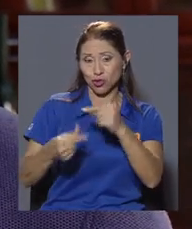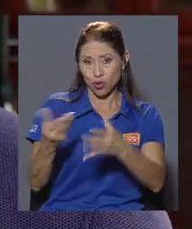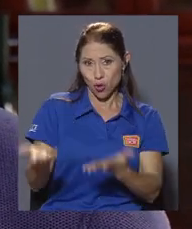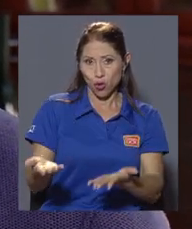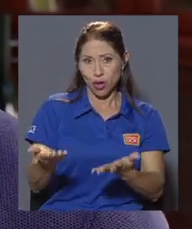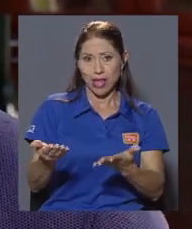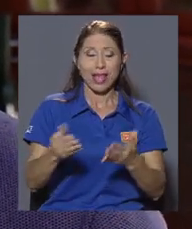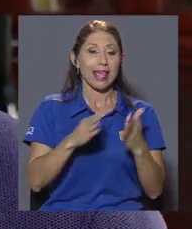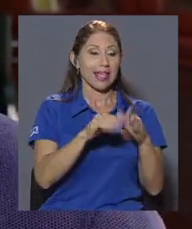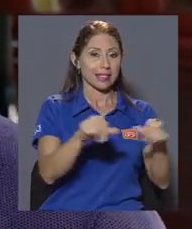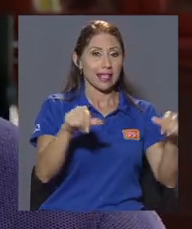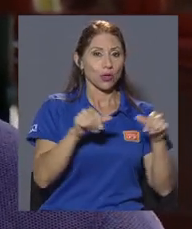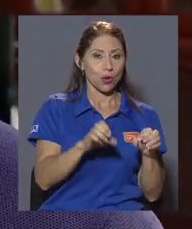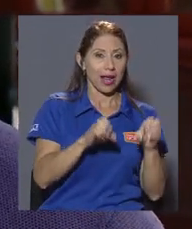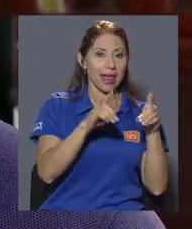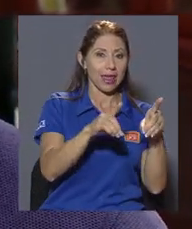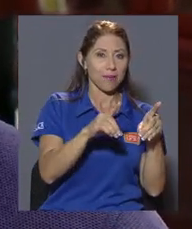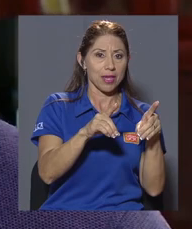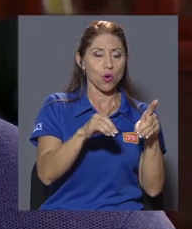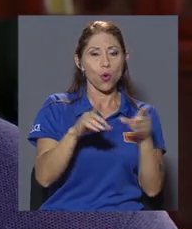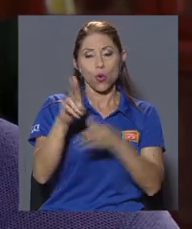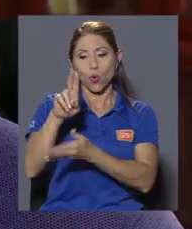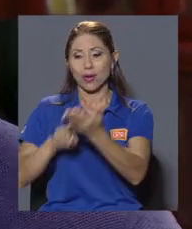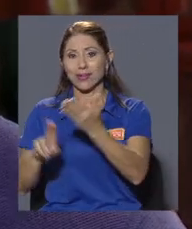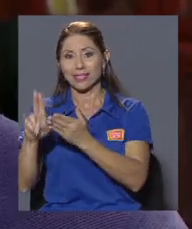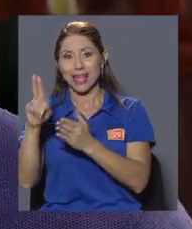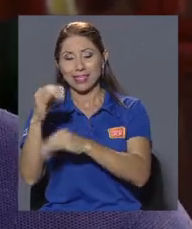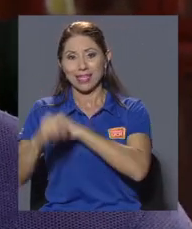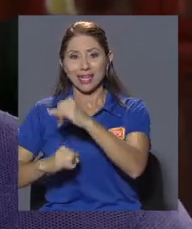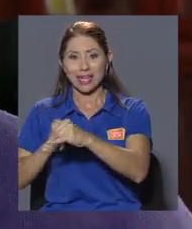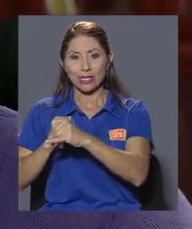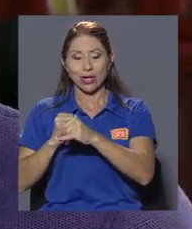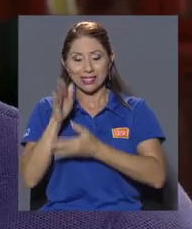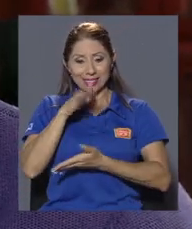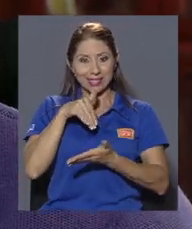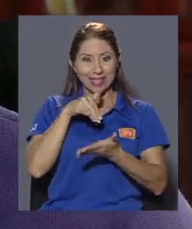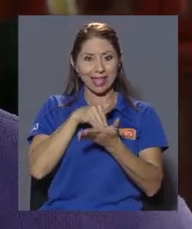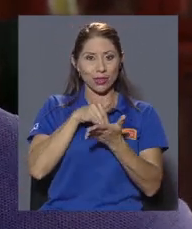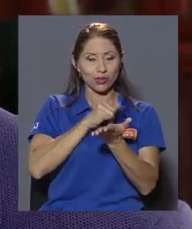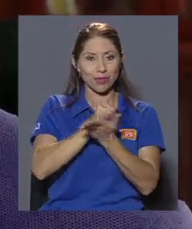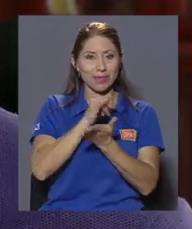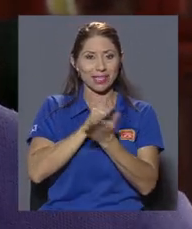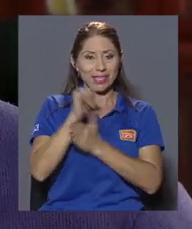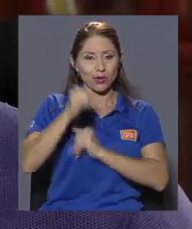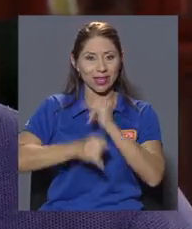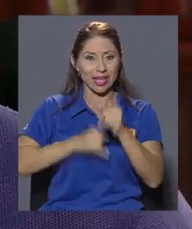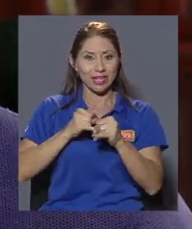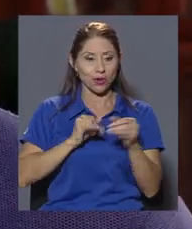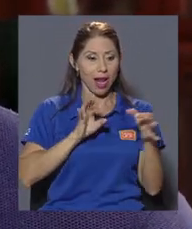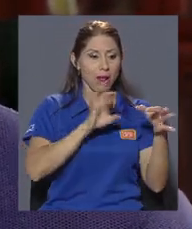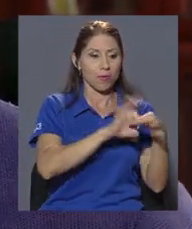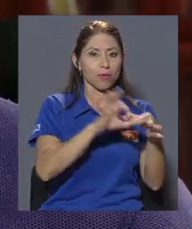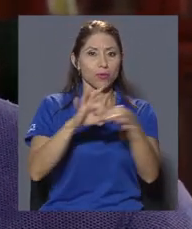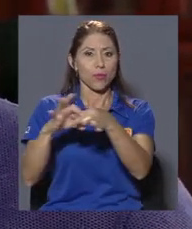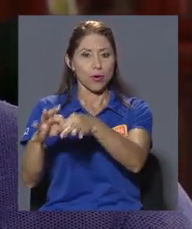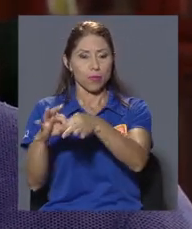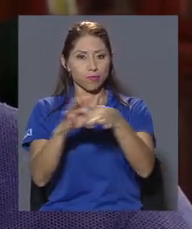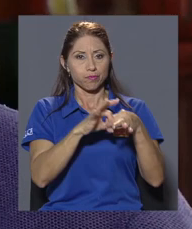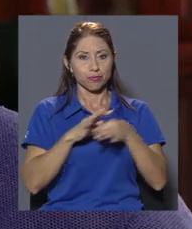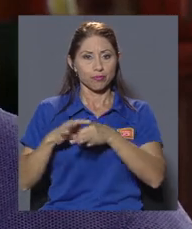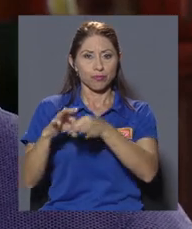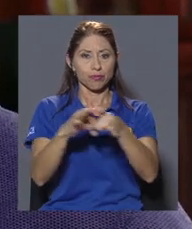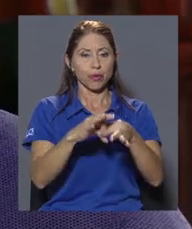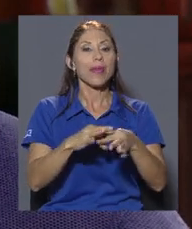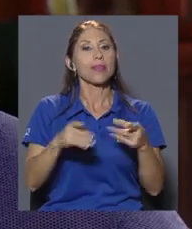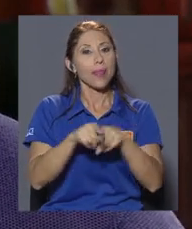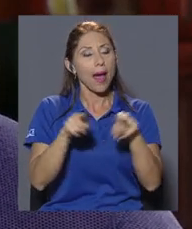vinculación entre el sector académico y las universidades internacionales y centros de investigación internacional se dé, sino también poder